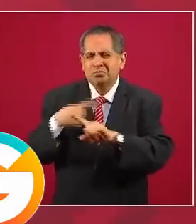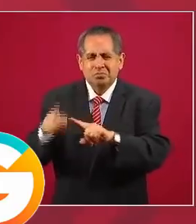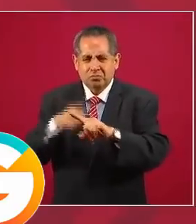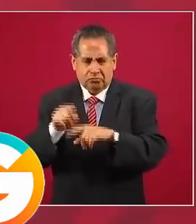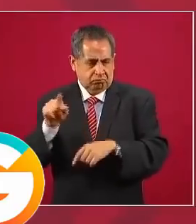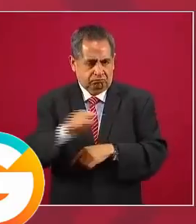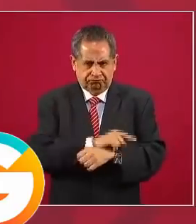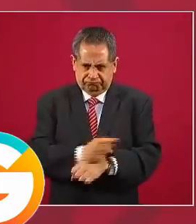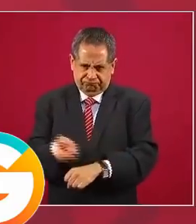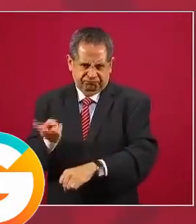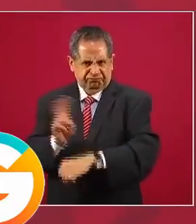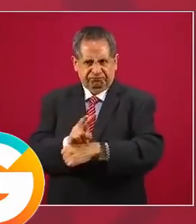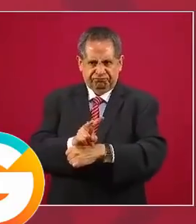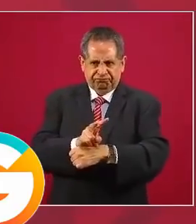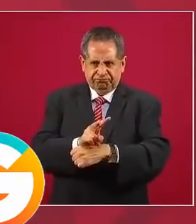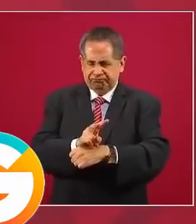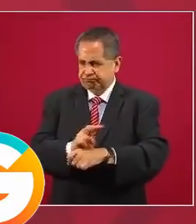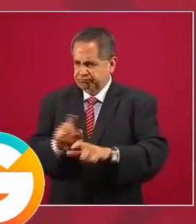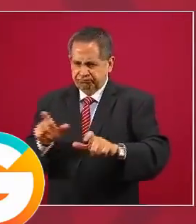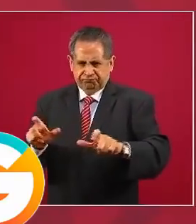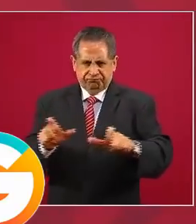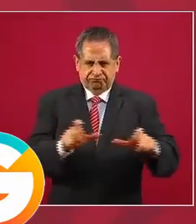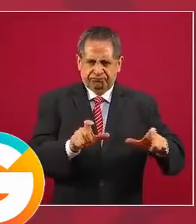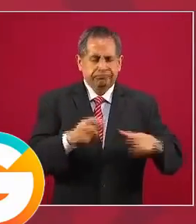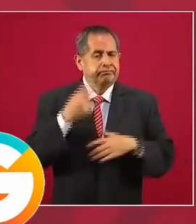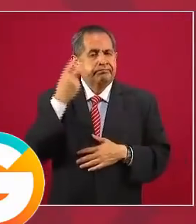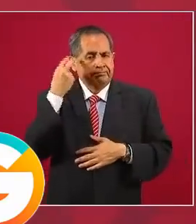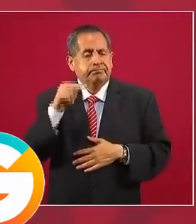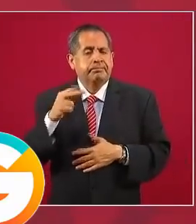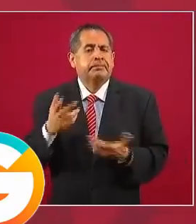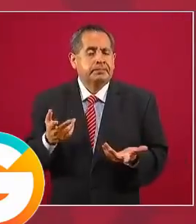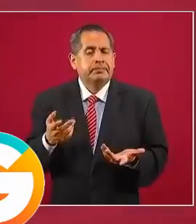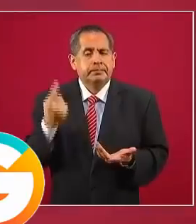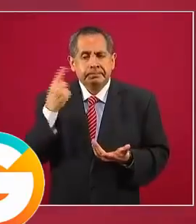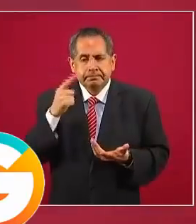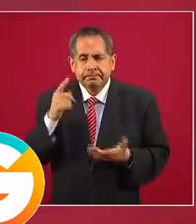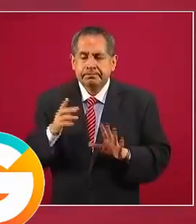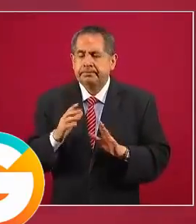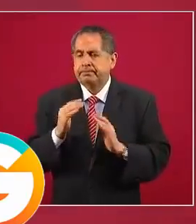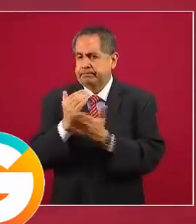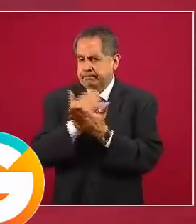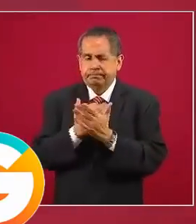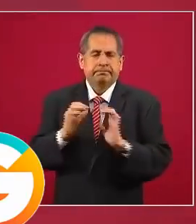para que se controle